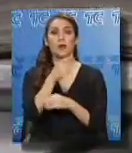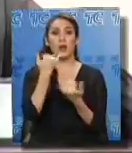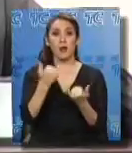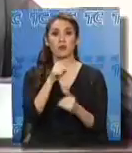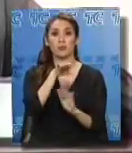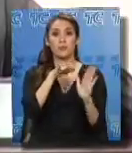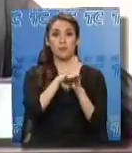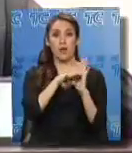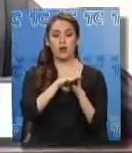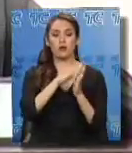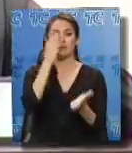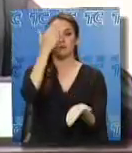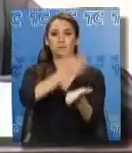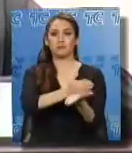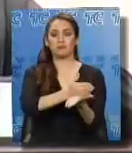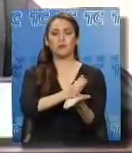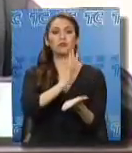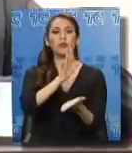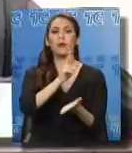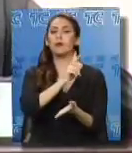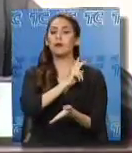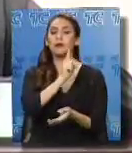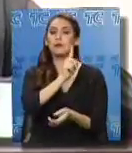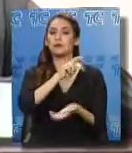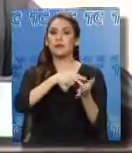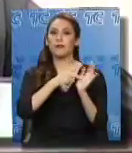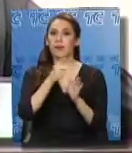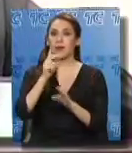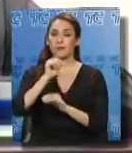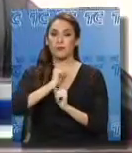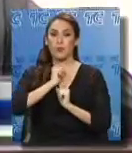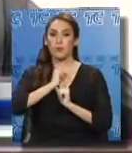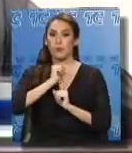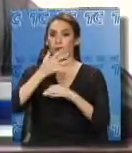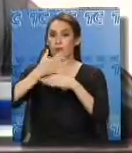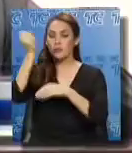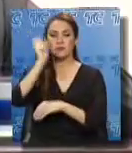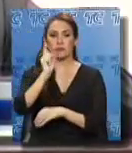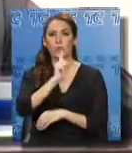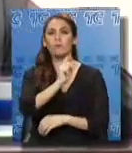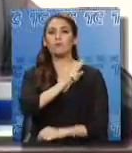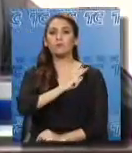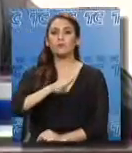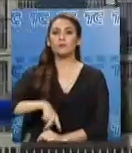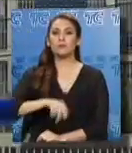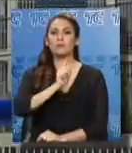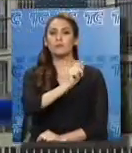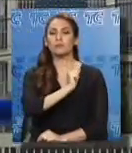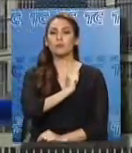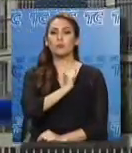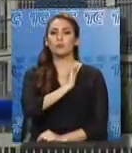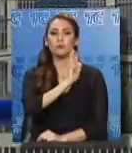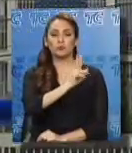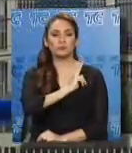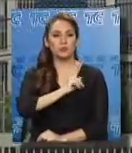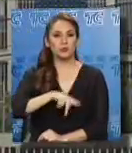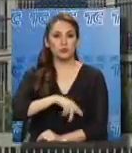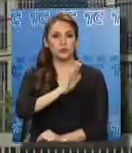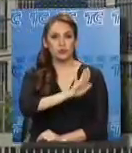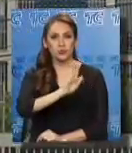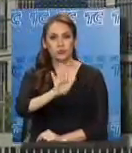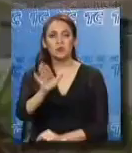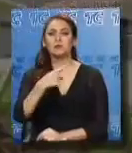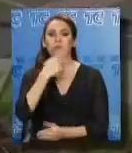congeladas. No son cuentas de la Federación Ecuatoriana de Fútbol, son cuentas personales. La indagación previa está en